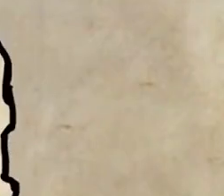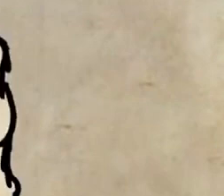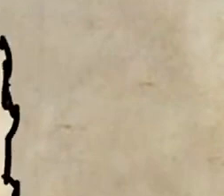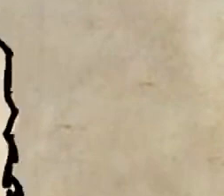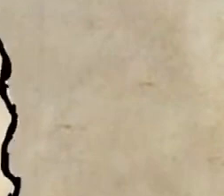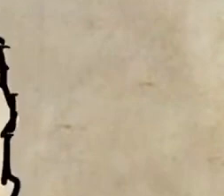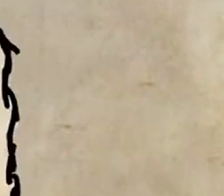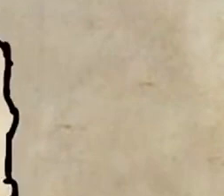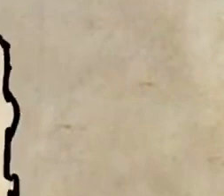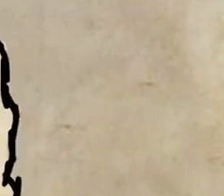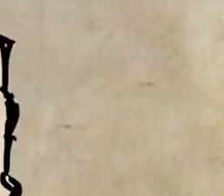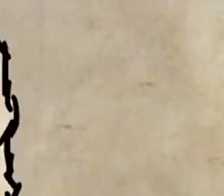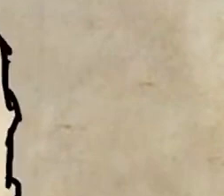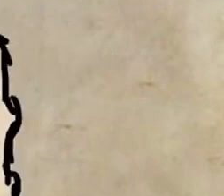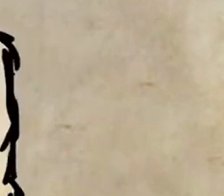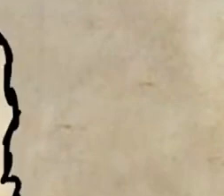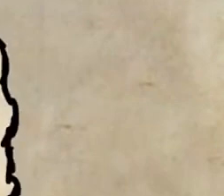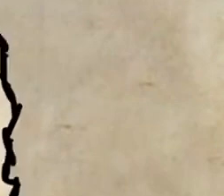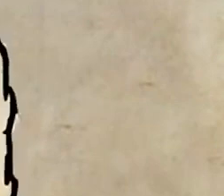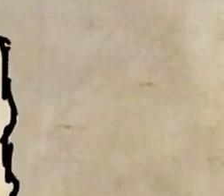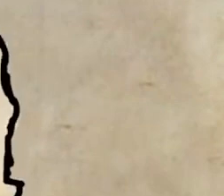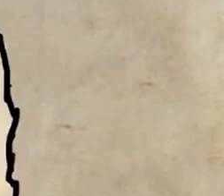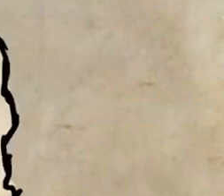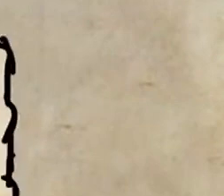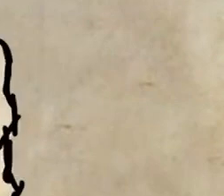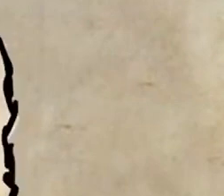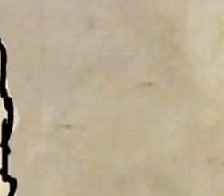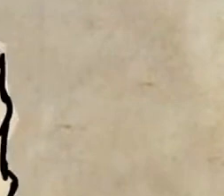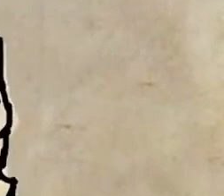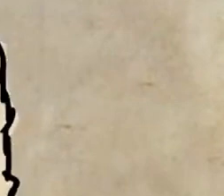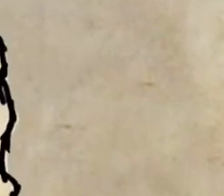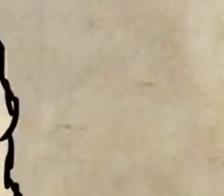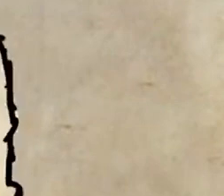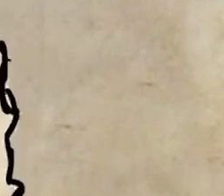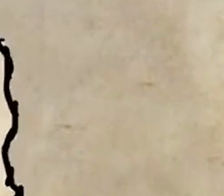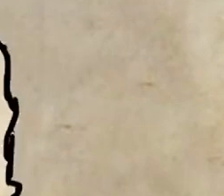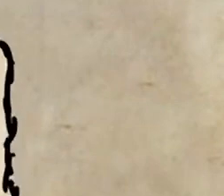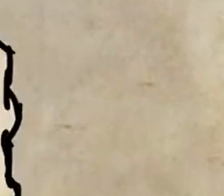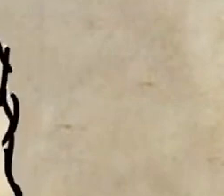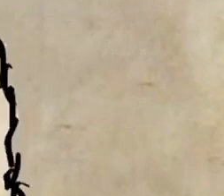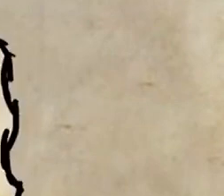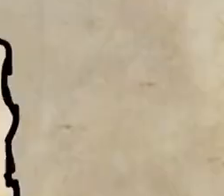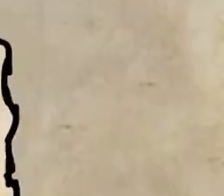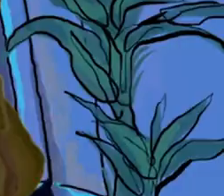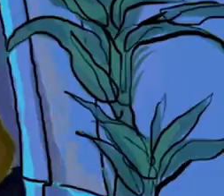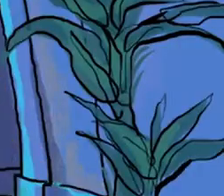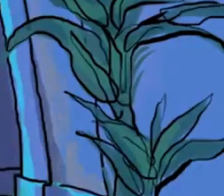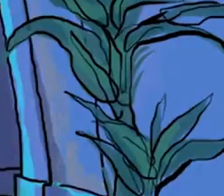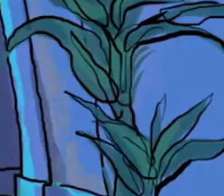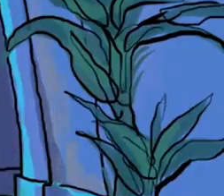salí corriendo para la casa, pero eso no lo puedo olvidar.